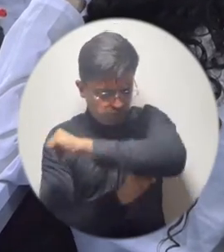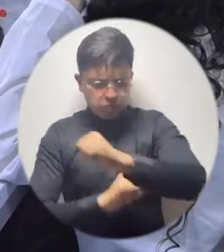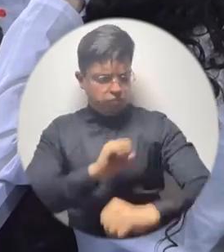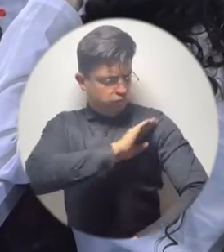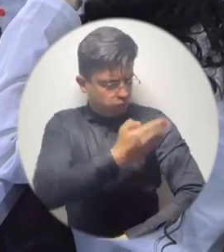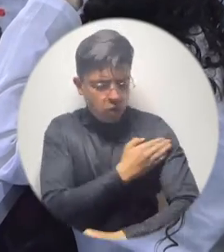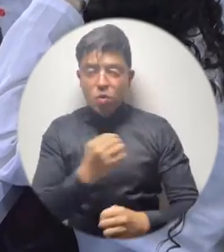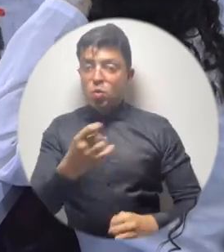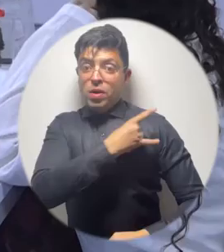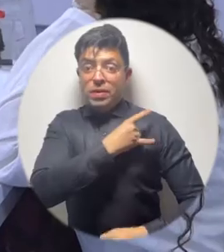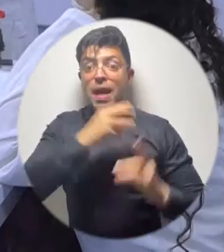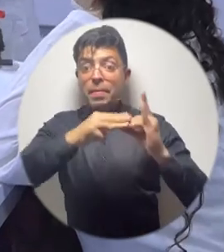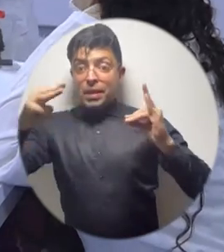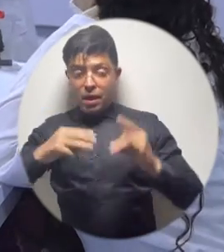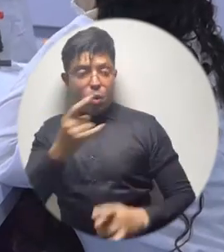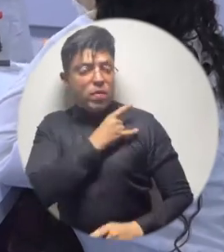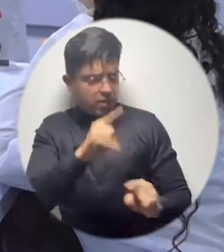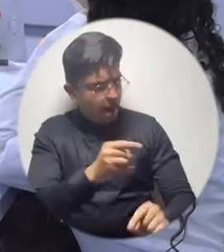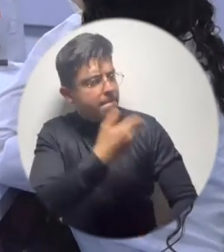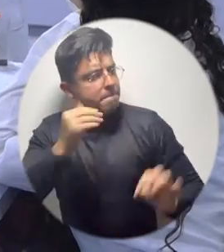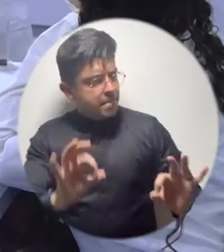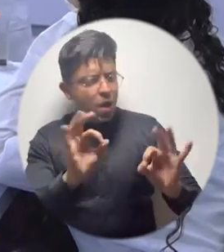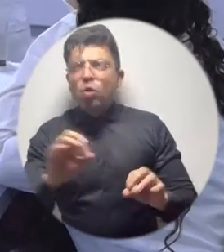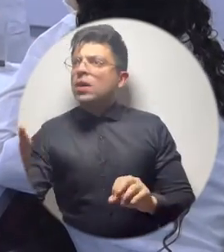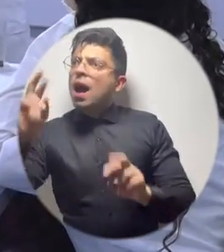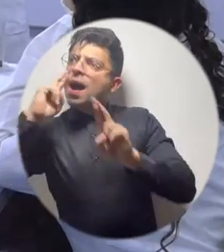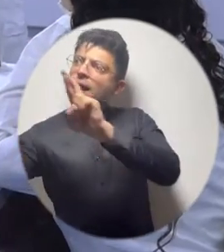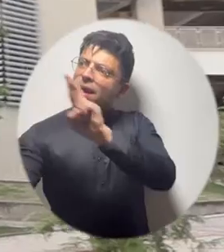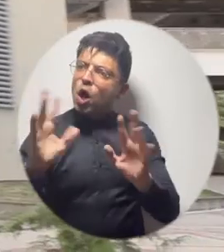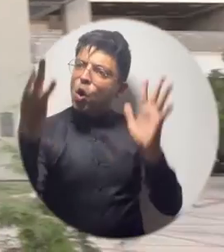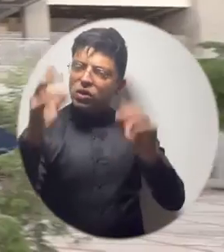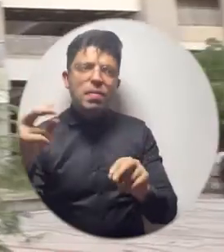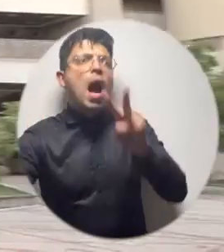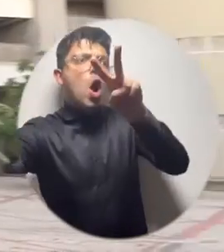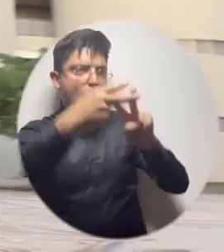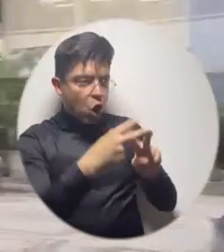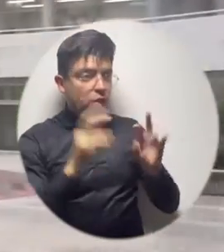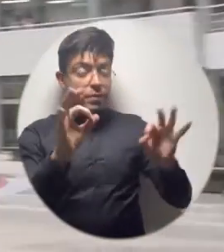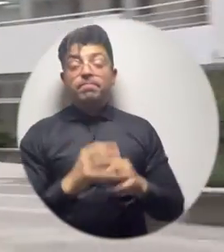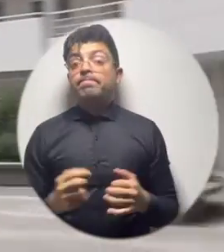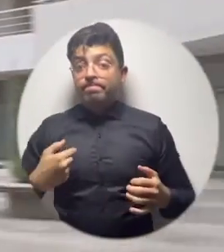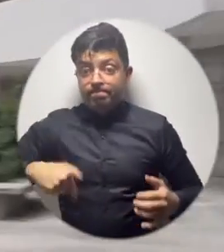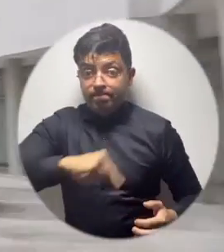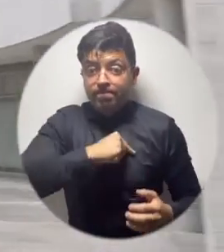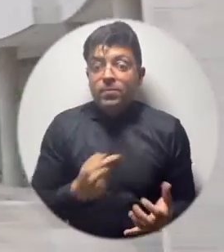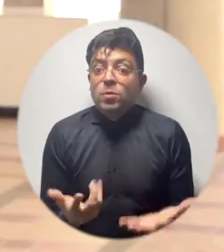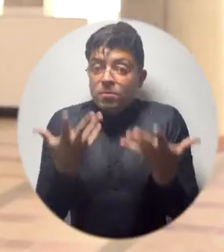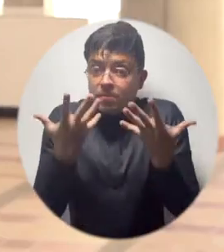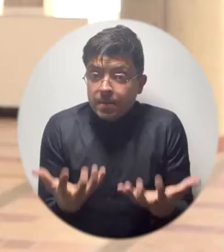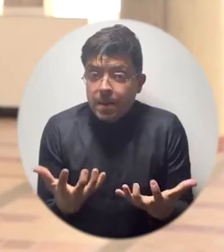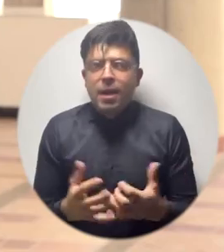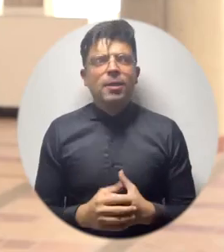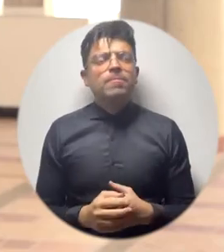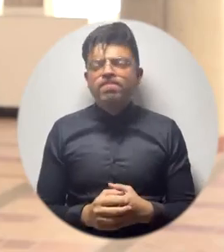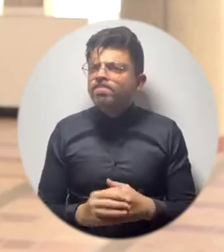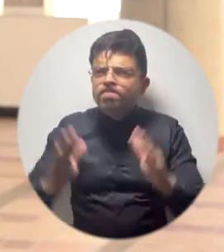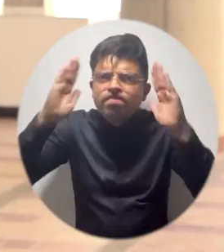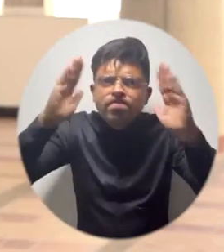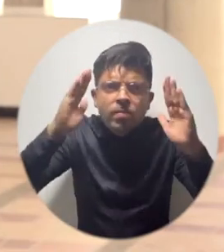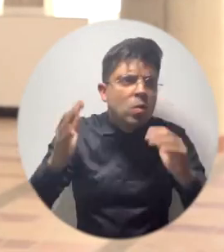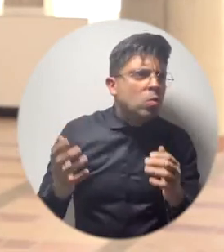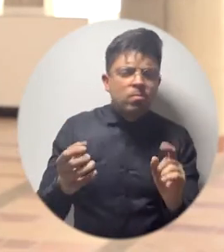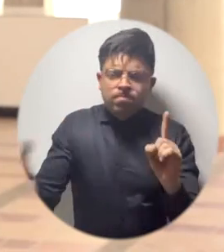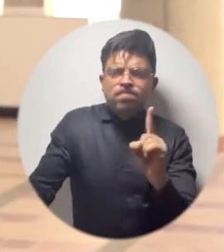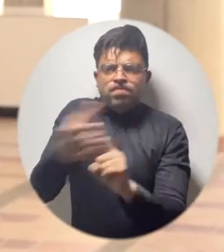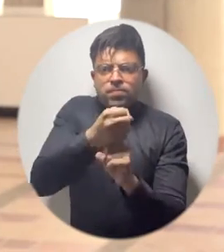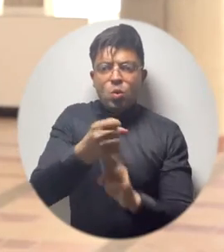universidad sigue siendo cada vez mejor, más reconocida. Aspiramos y seguimos muy pendientes